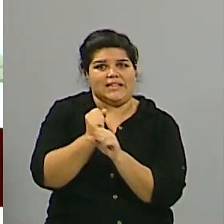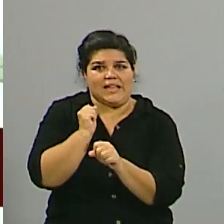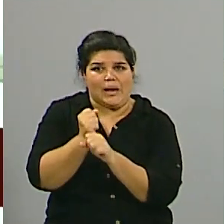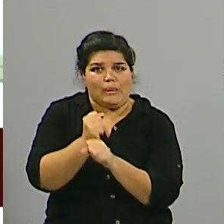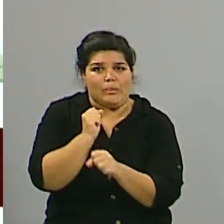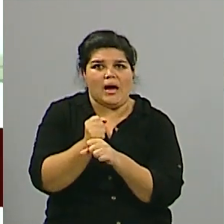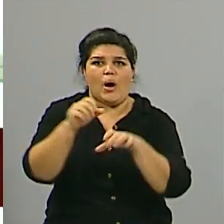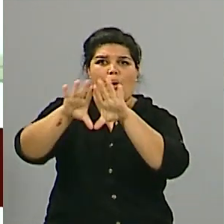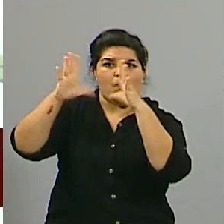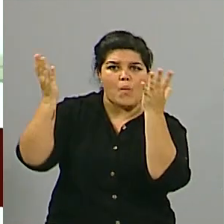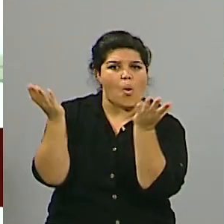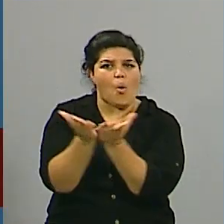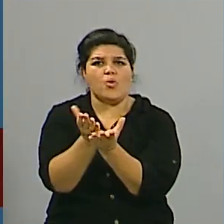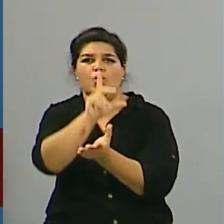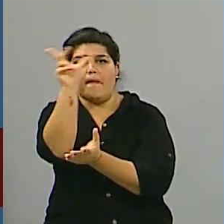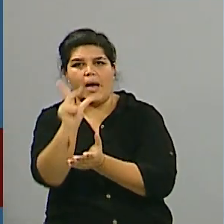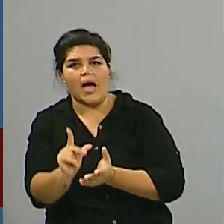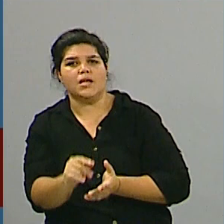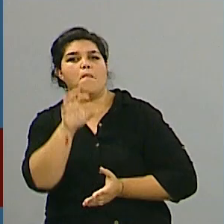El tema de la protección del agua.